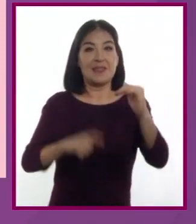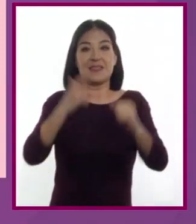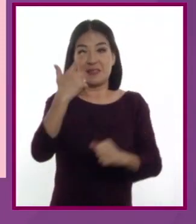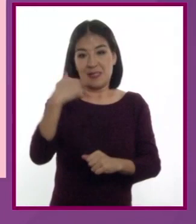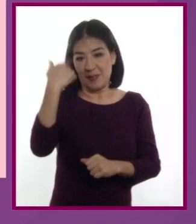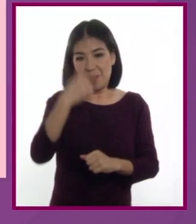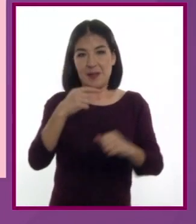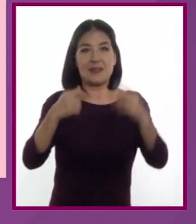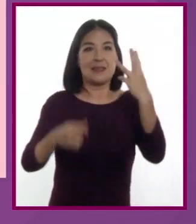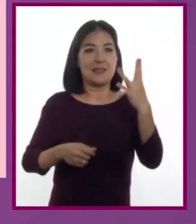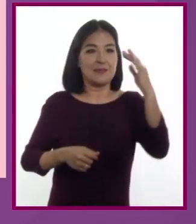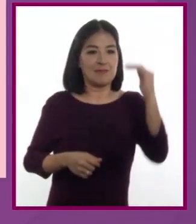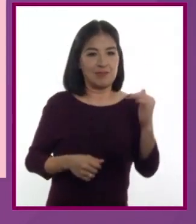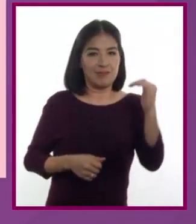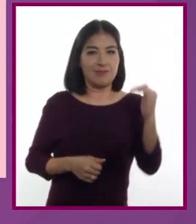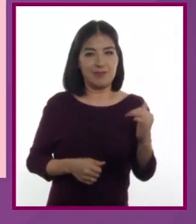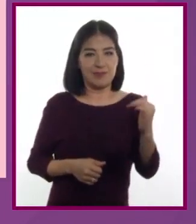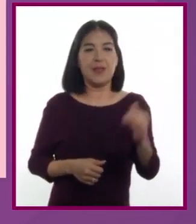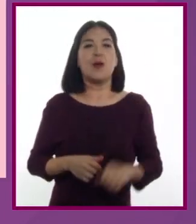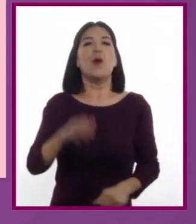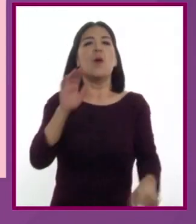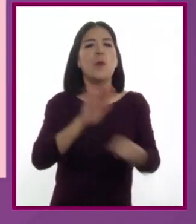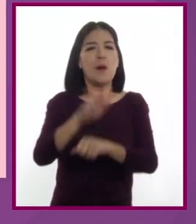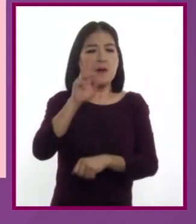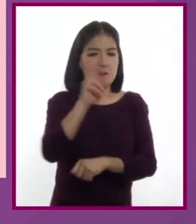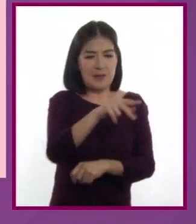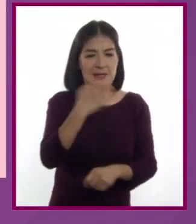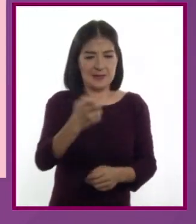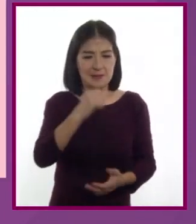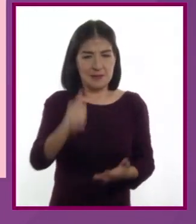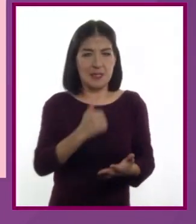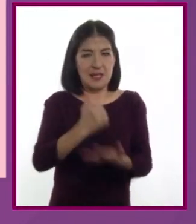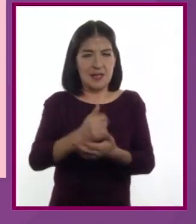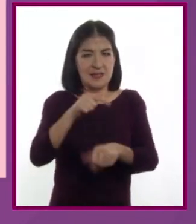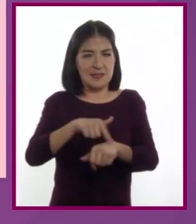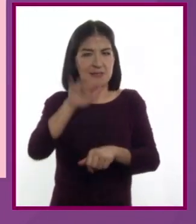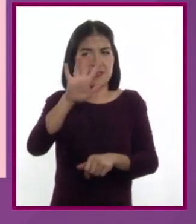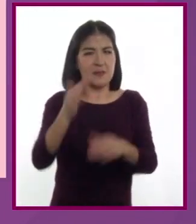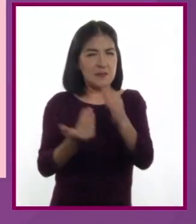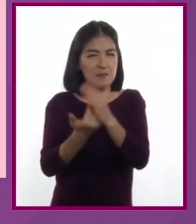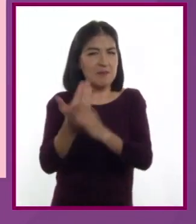horas. ¿Cuál era la temperatura en la ciudad a las 5 de la mañana?